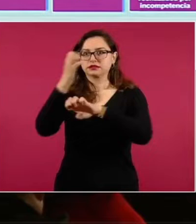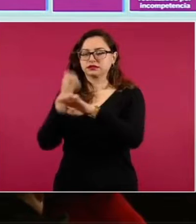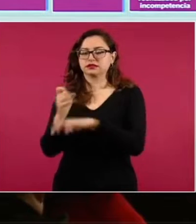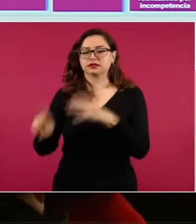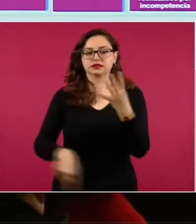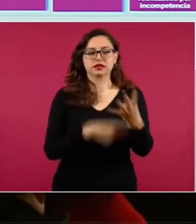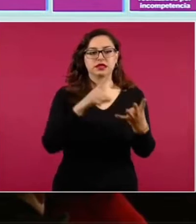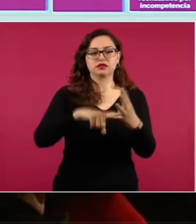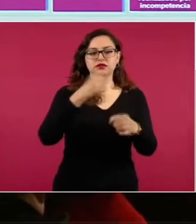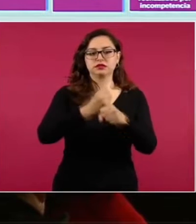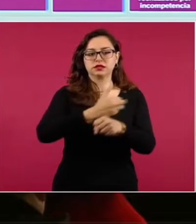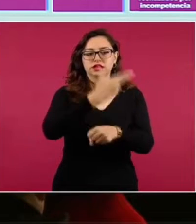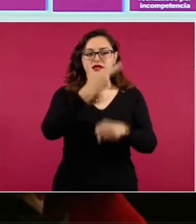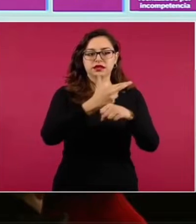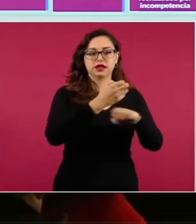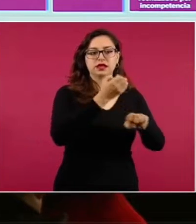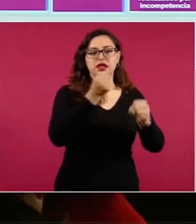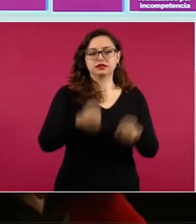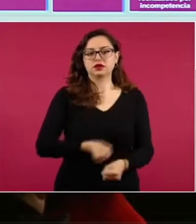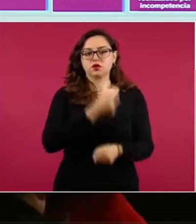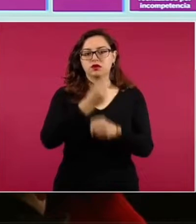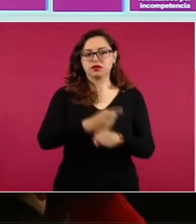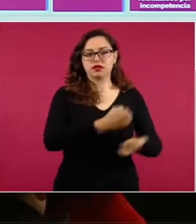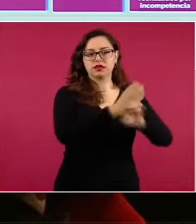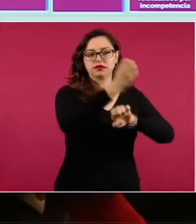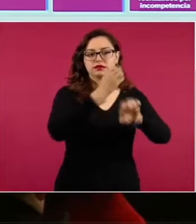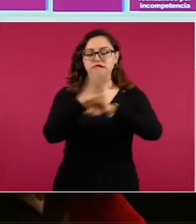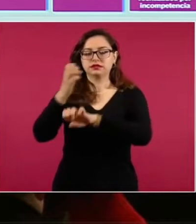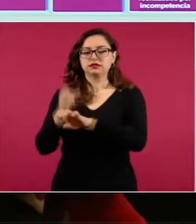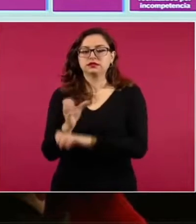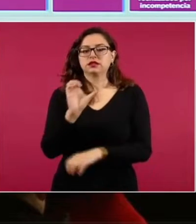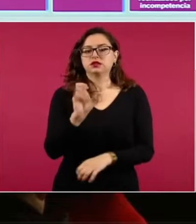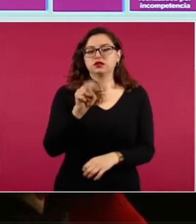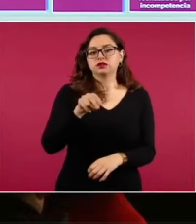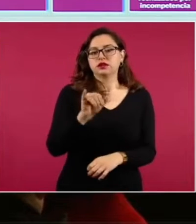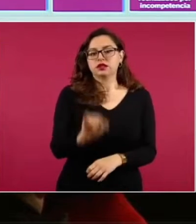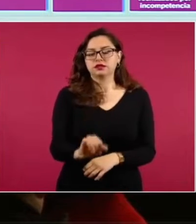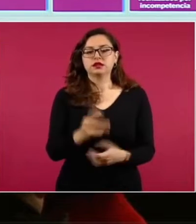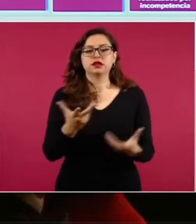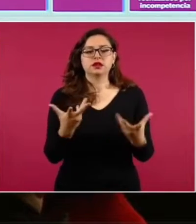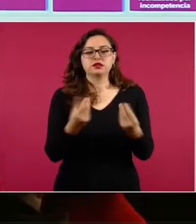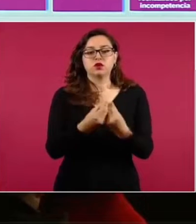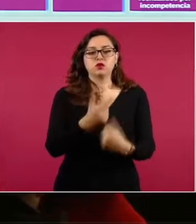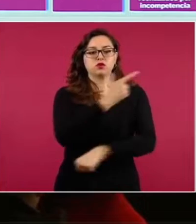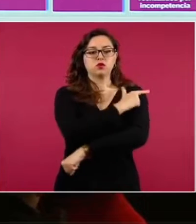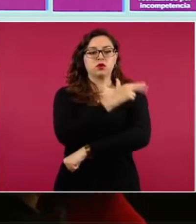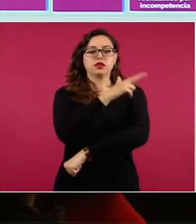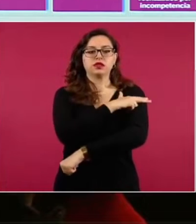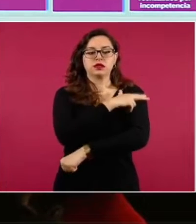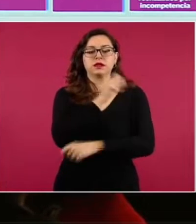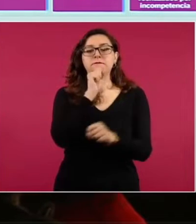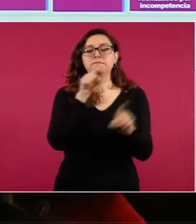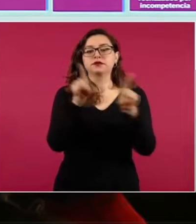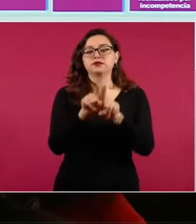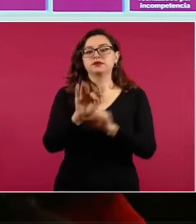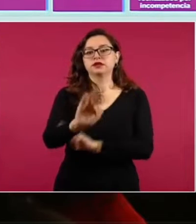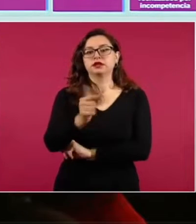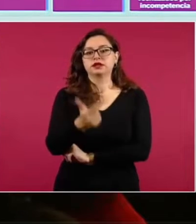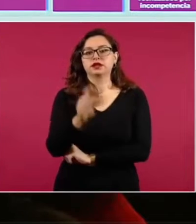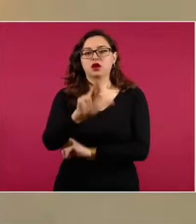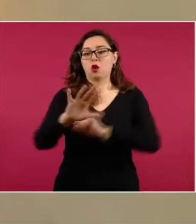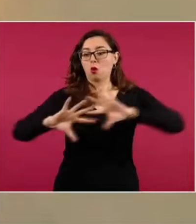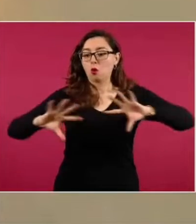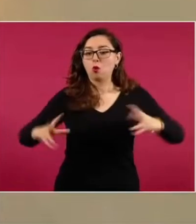de seguridad de los estados, el Centro Nacional de Inteligencia, la Guardia Nacional y la Fiscalía General de la